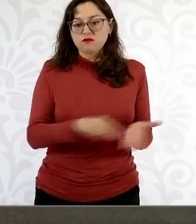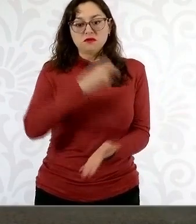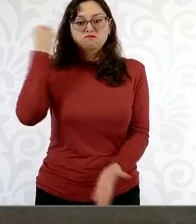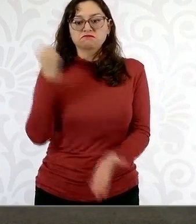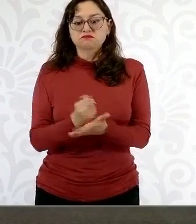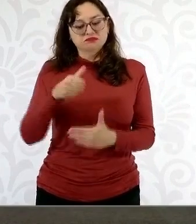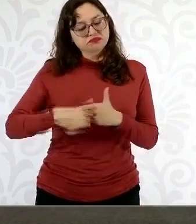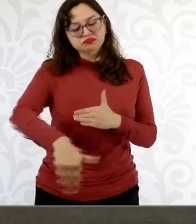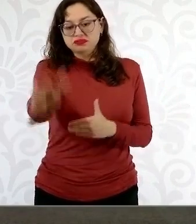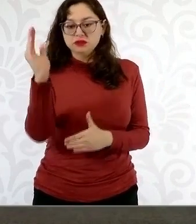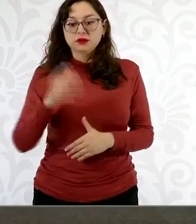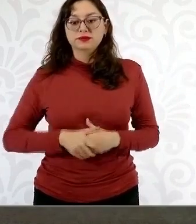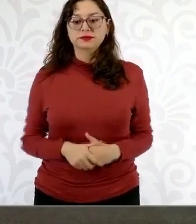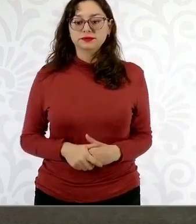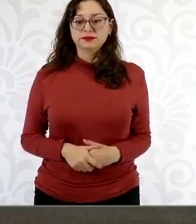presidenta?